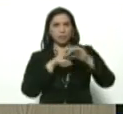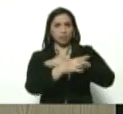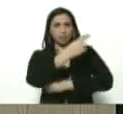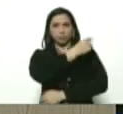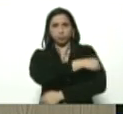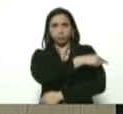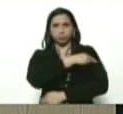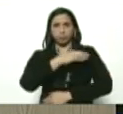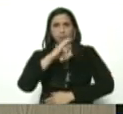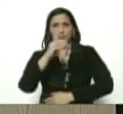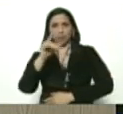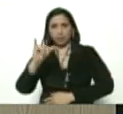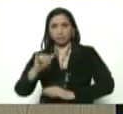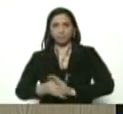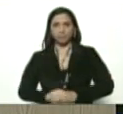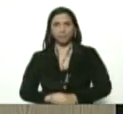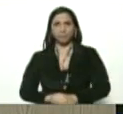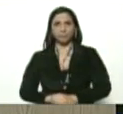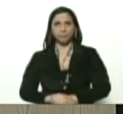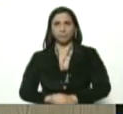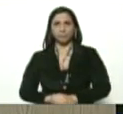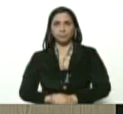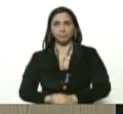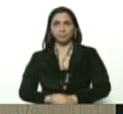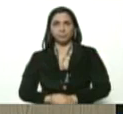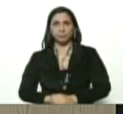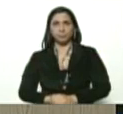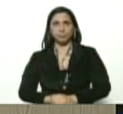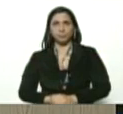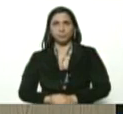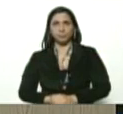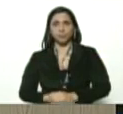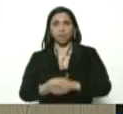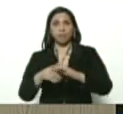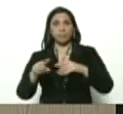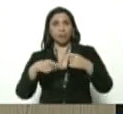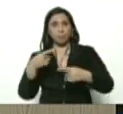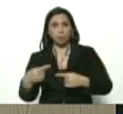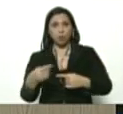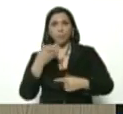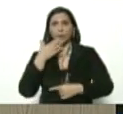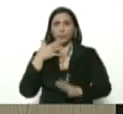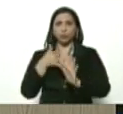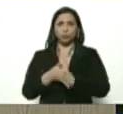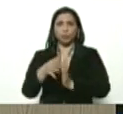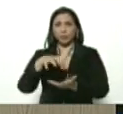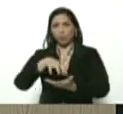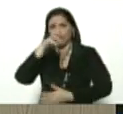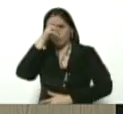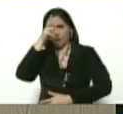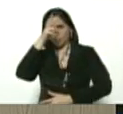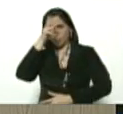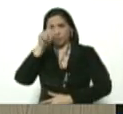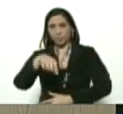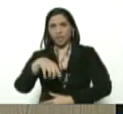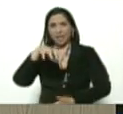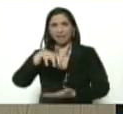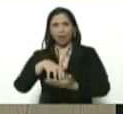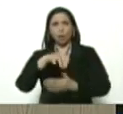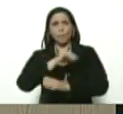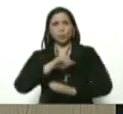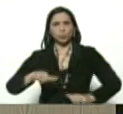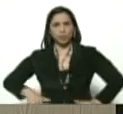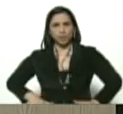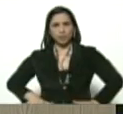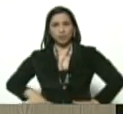el centro diagnóstico integral de santa elena de uairén luego tenemos los casos correspondientes el estado falcón y el estado portuguesa